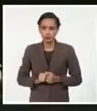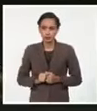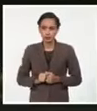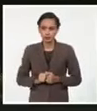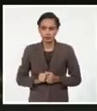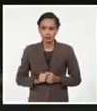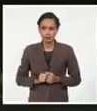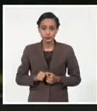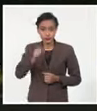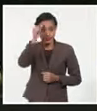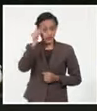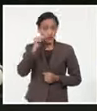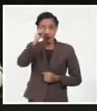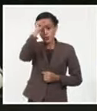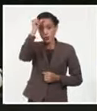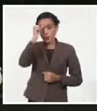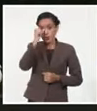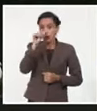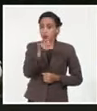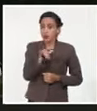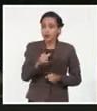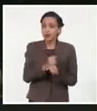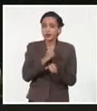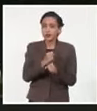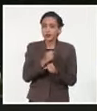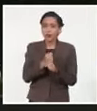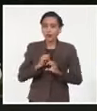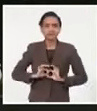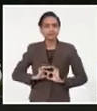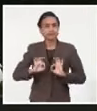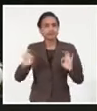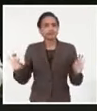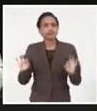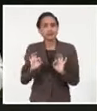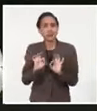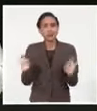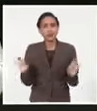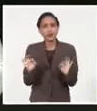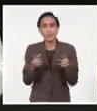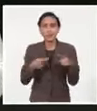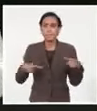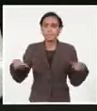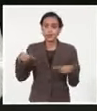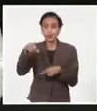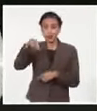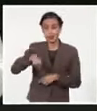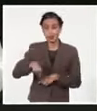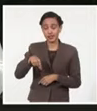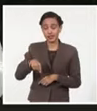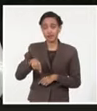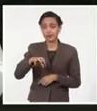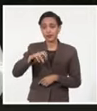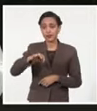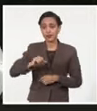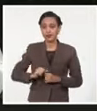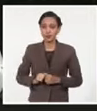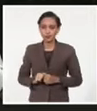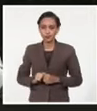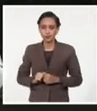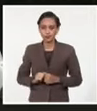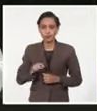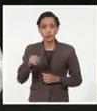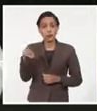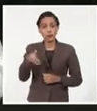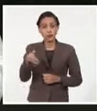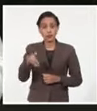Durante este fin de semana se intensificaron las acciones de saneamiento e higienización, sobre todo acá en la ciudad vueltabajera. En ella